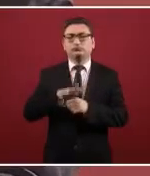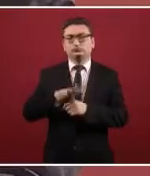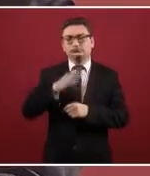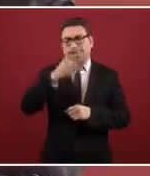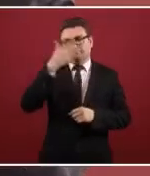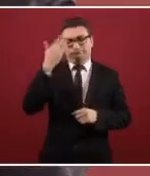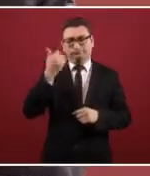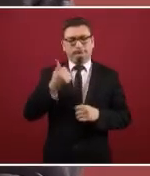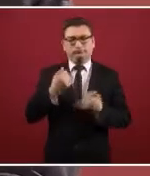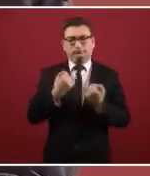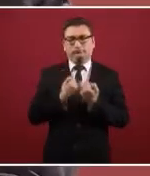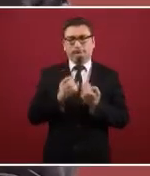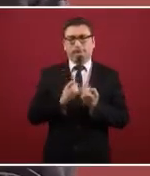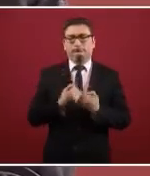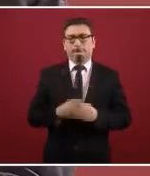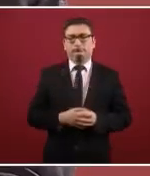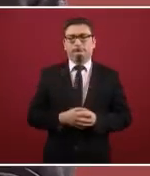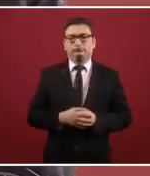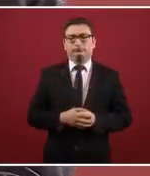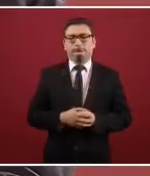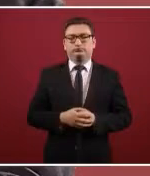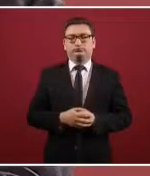y cómo